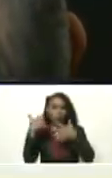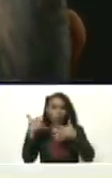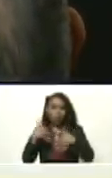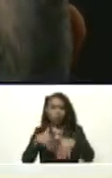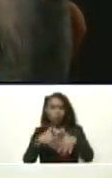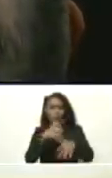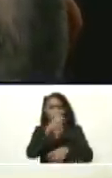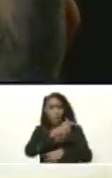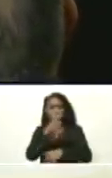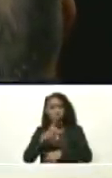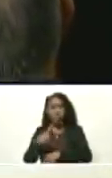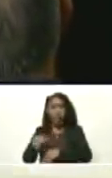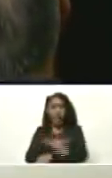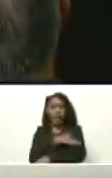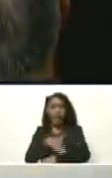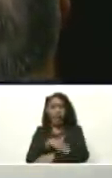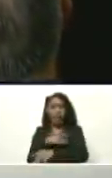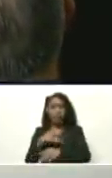calle.